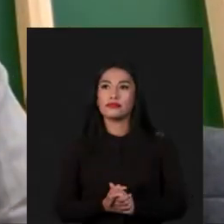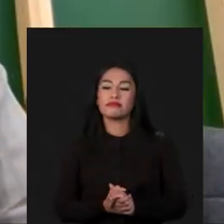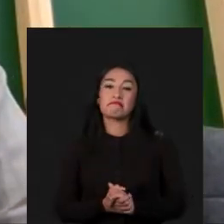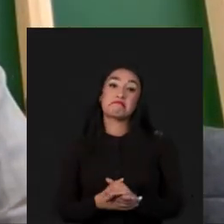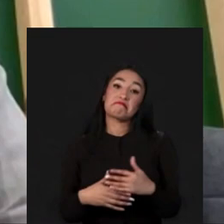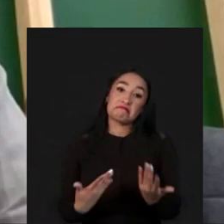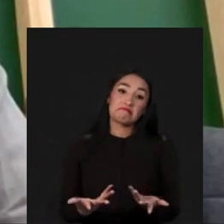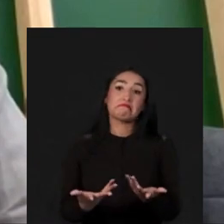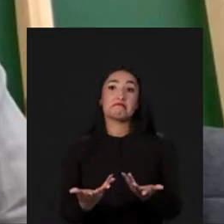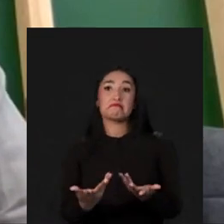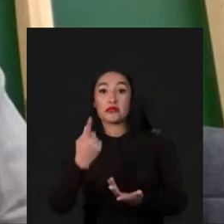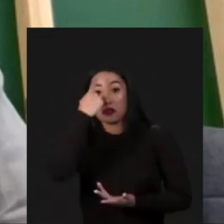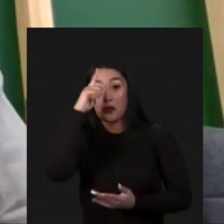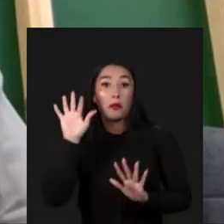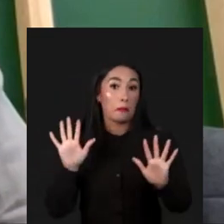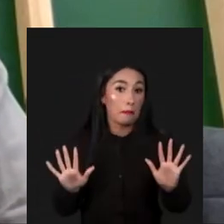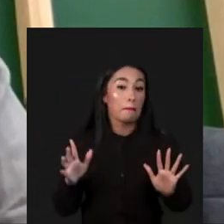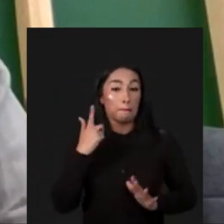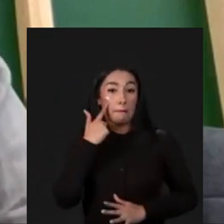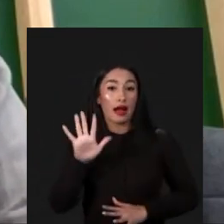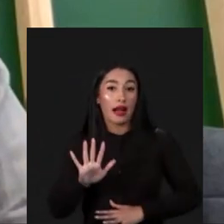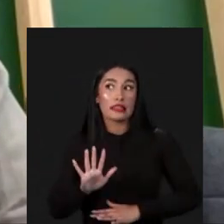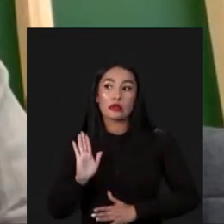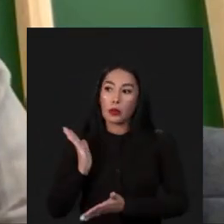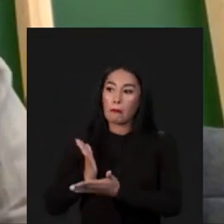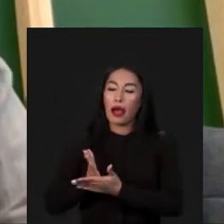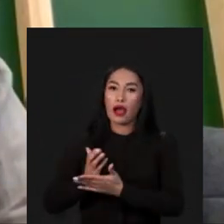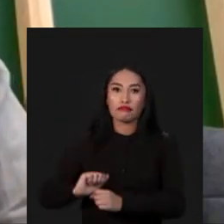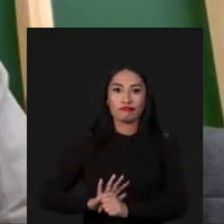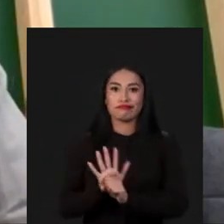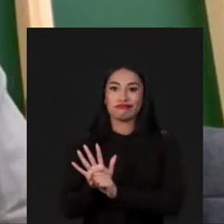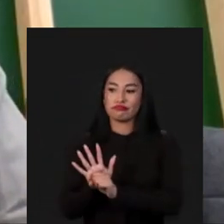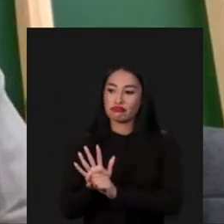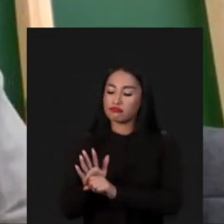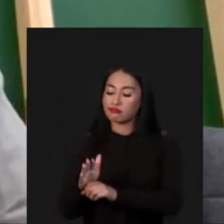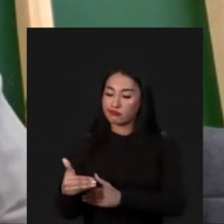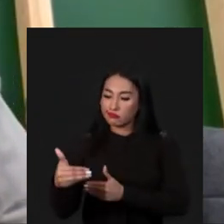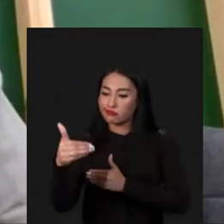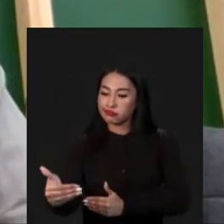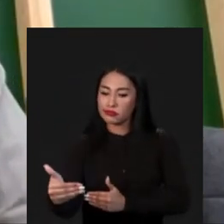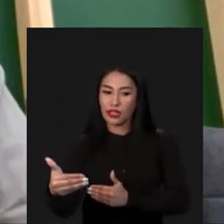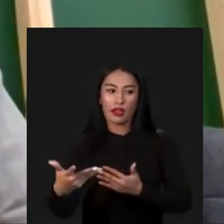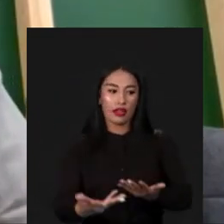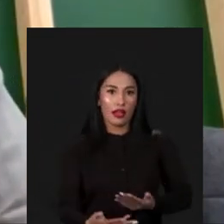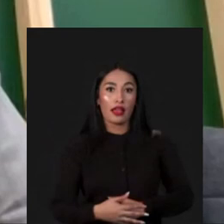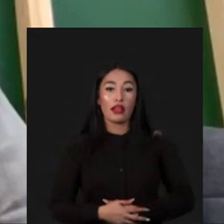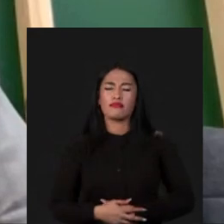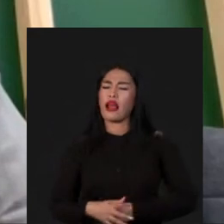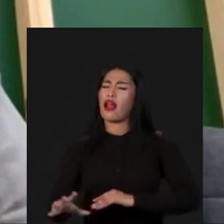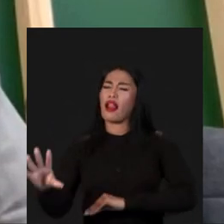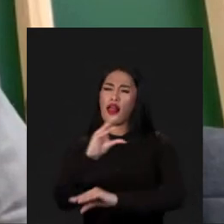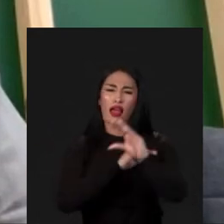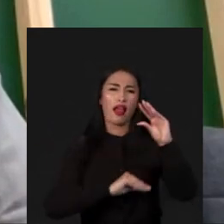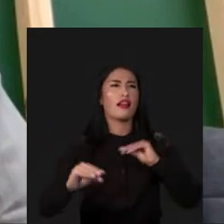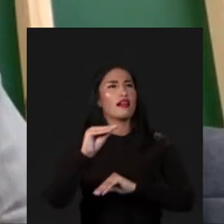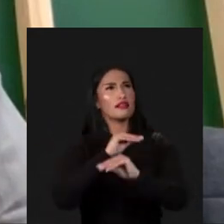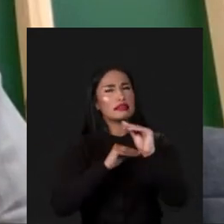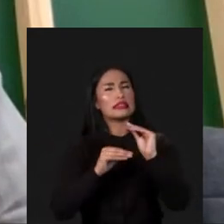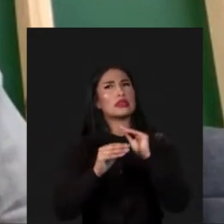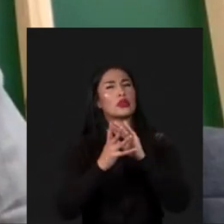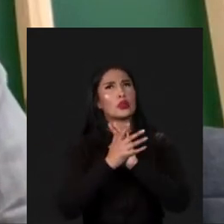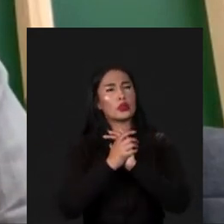diríamos, inesperado que tuvimos que realizar en el periodo de pandemia, ¿no? Y se ha hablado mucho de cómo por fin se ha entendido que